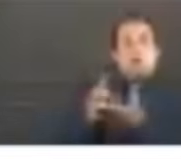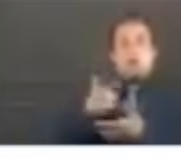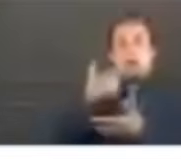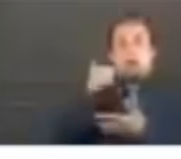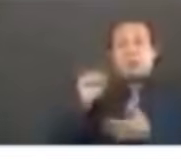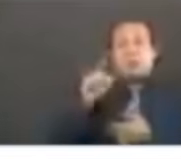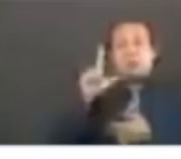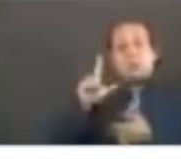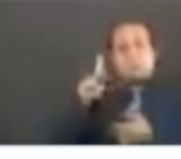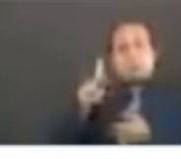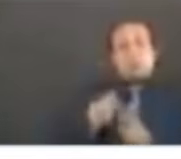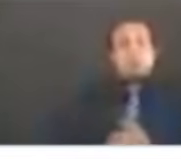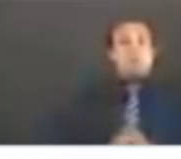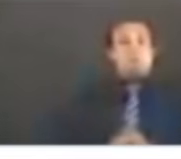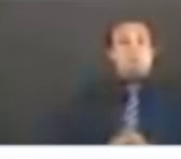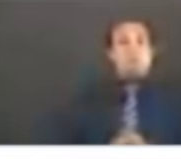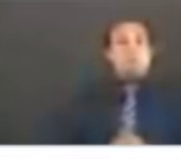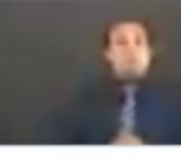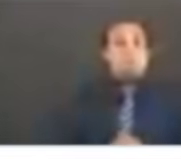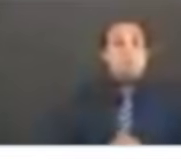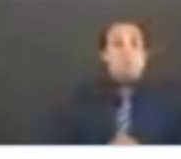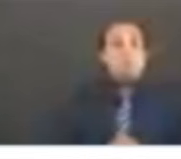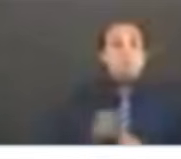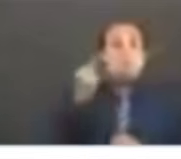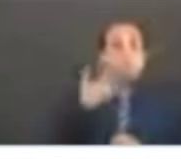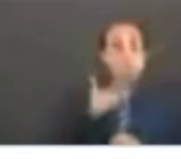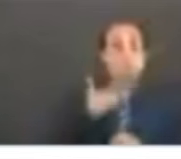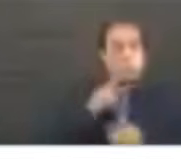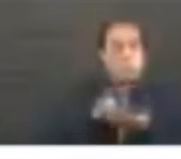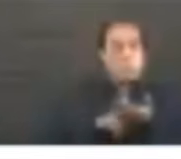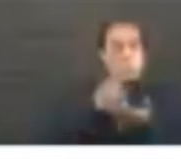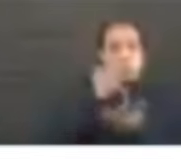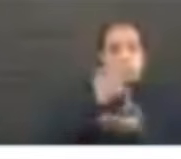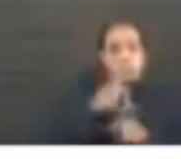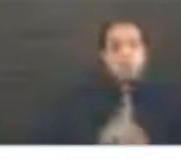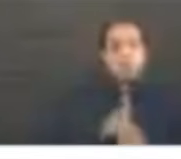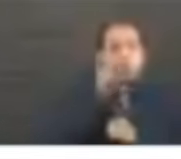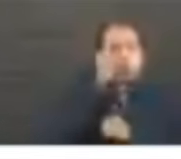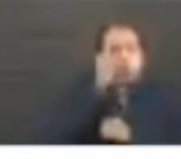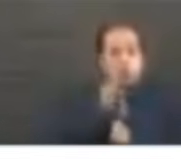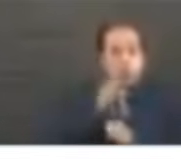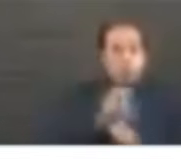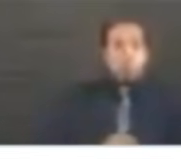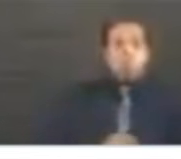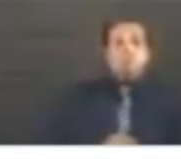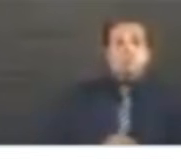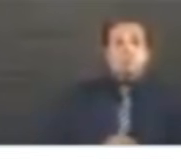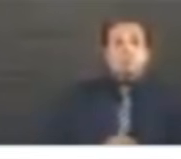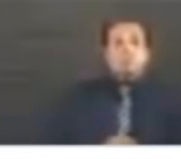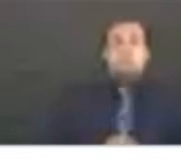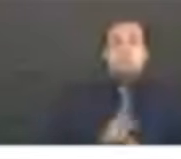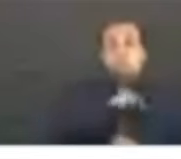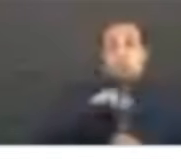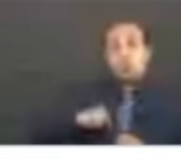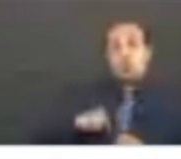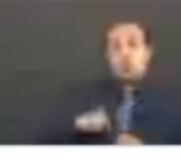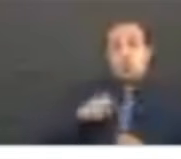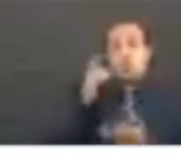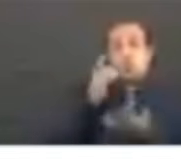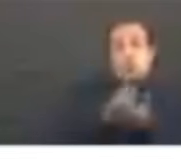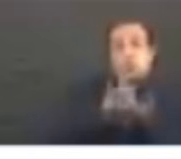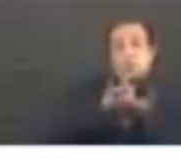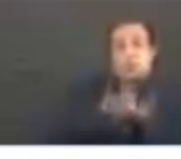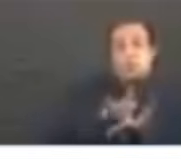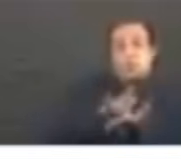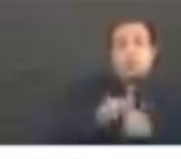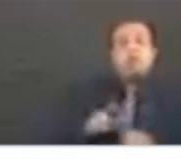LP tiene que asumir pues este precio. Entonces tiene que haber ahí, pues nosotros somos